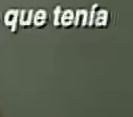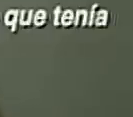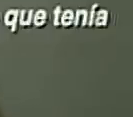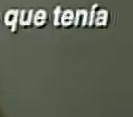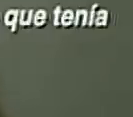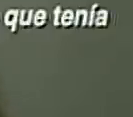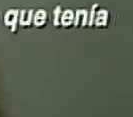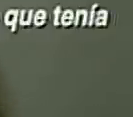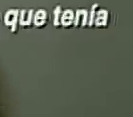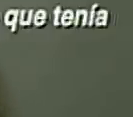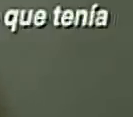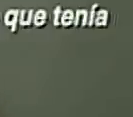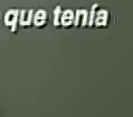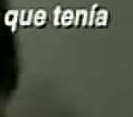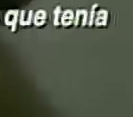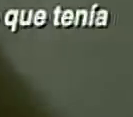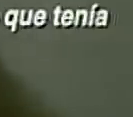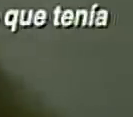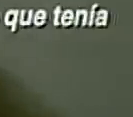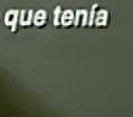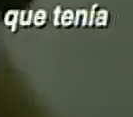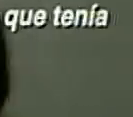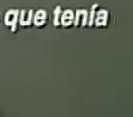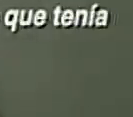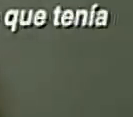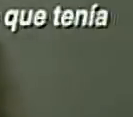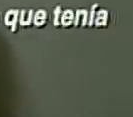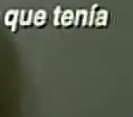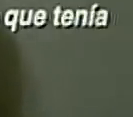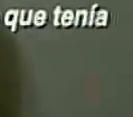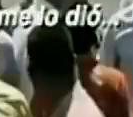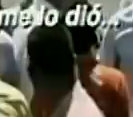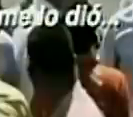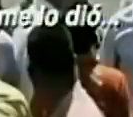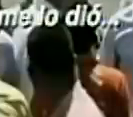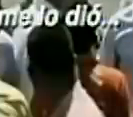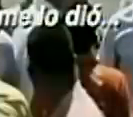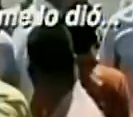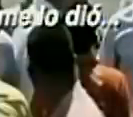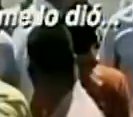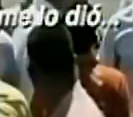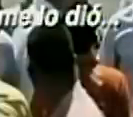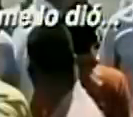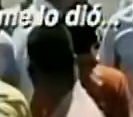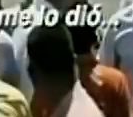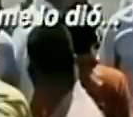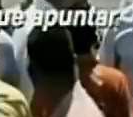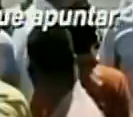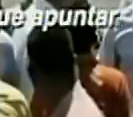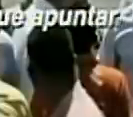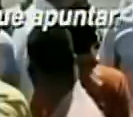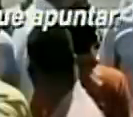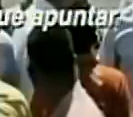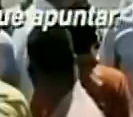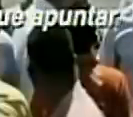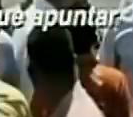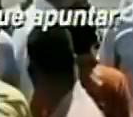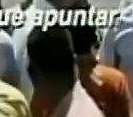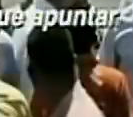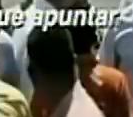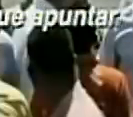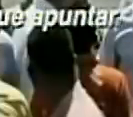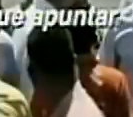hombre me dijo que tenía que asustar a la gente. Sacó un revólver, me lo dio, me dijo que tenía